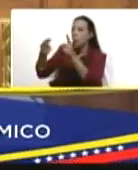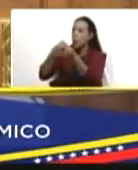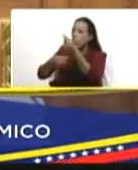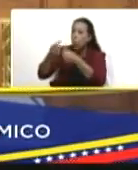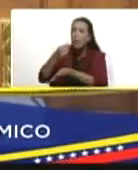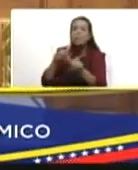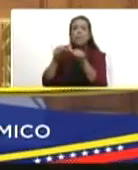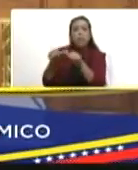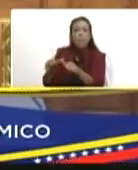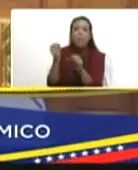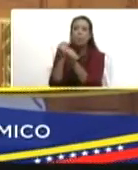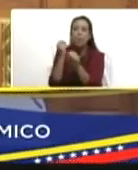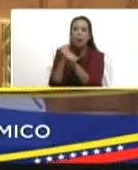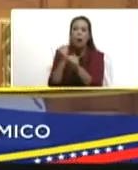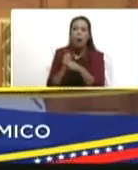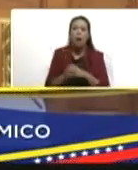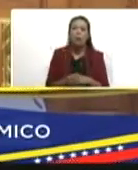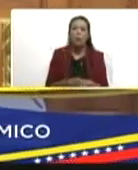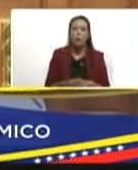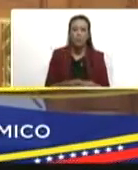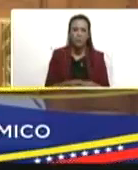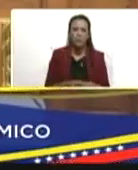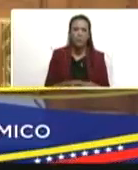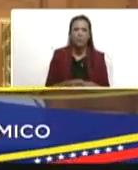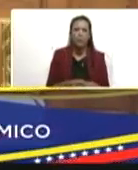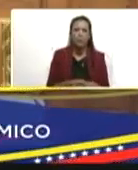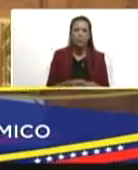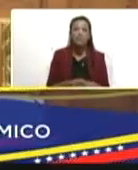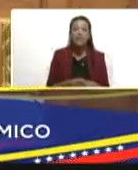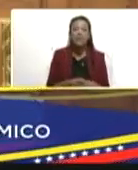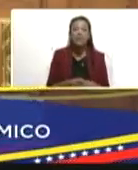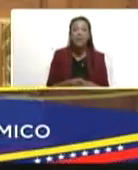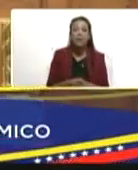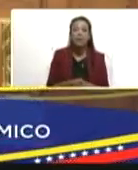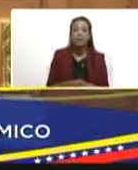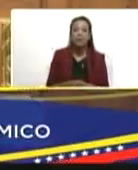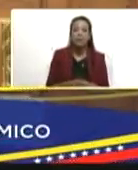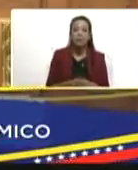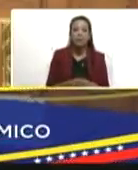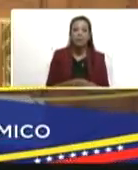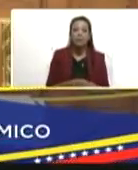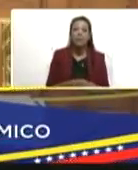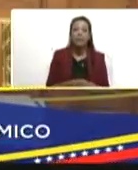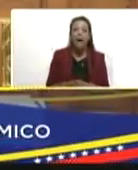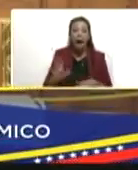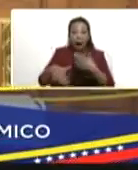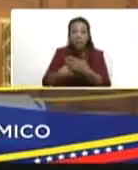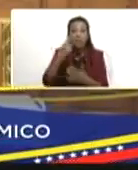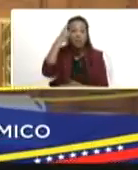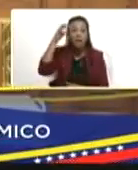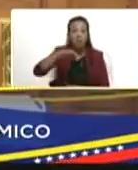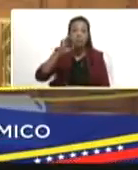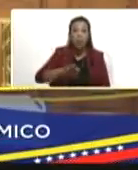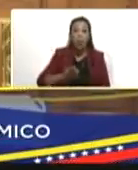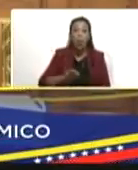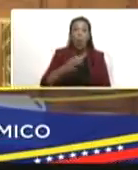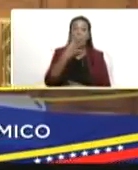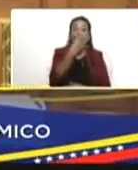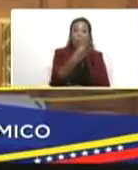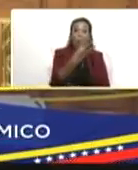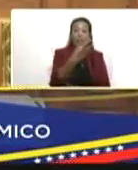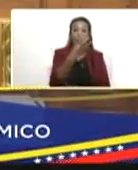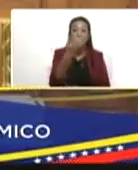exterior así como la movilidad de los venezolanos y venezolanas hasta el día de hoy 40